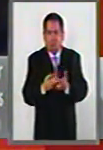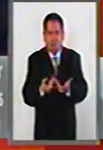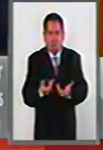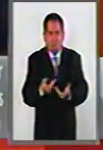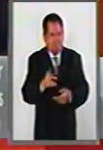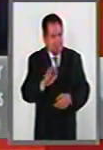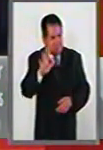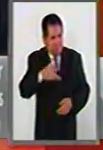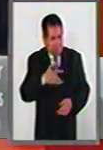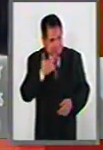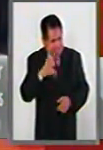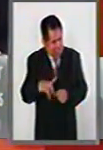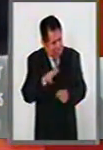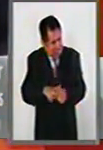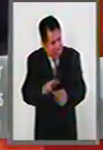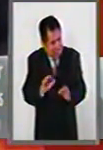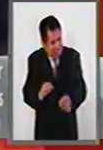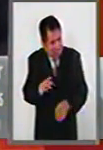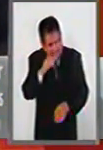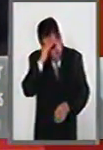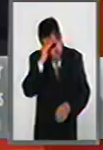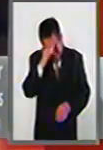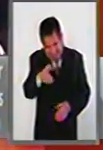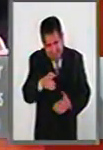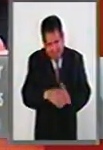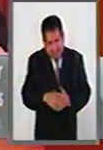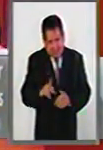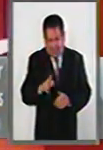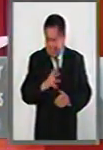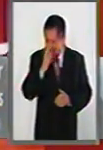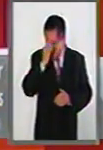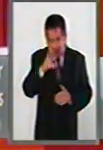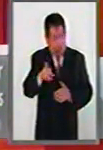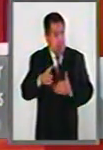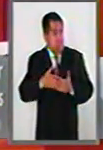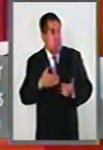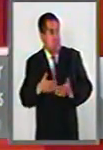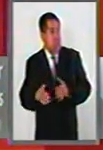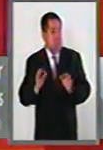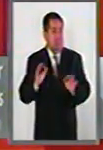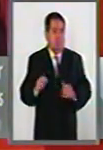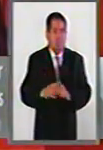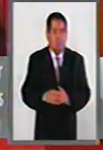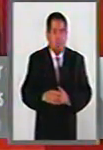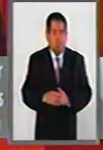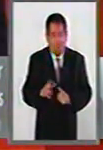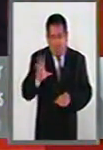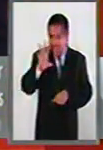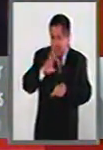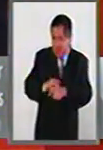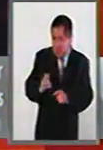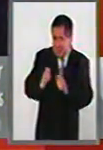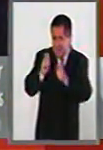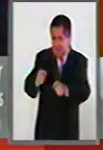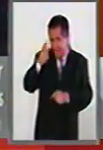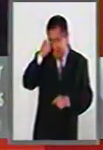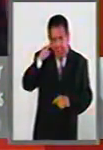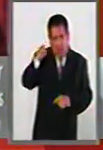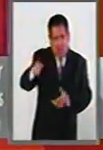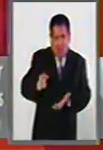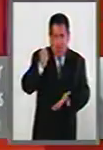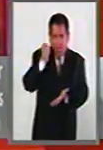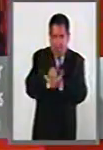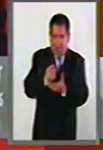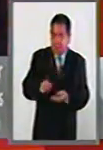¿Les parece esto normal? ¿Es esto una modernización? Autorizar con esa